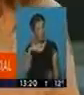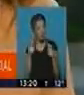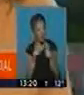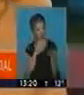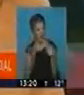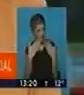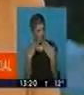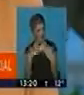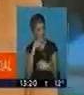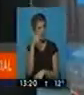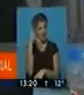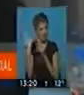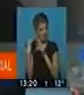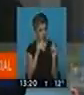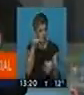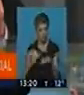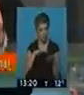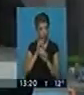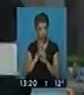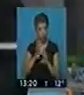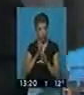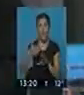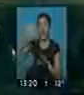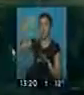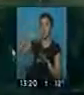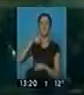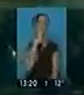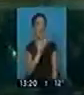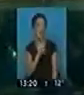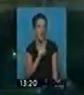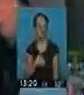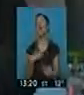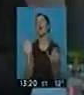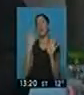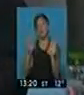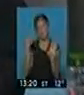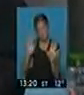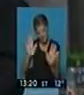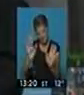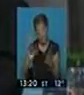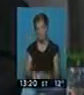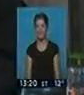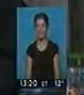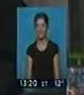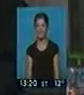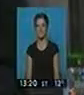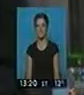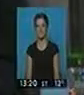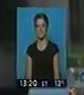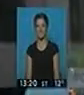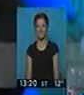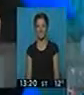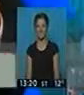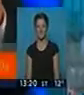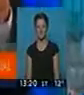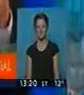la situación hoy es más complicada? Estoy de acuerdo. No, pero vos tenías que decir que no. Ah, bueno, no, pero estoy de acuerdo. Bueno, pero por ahí después diciendo cambio como yo, Jorge, ¿eh? Como Jorge con Natalia.